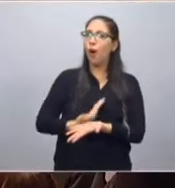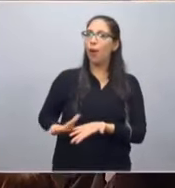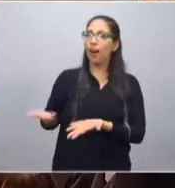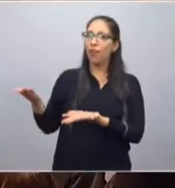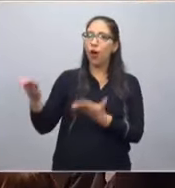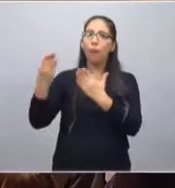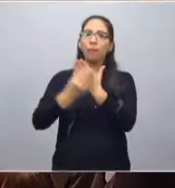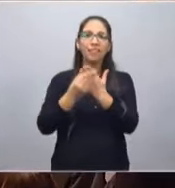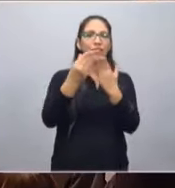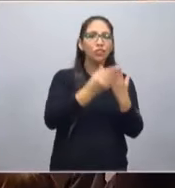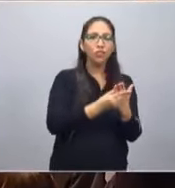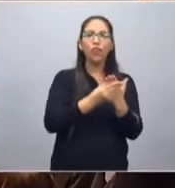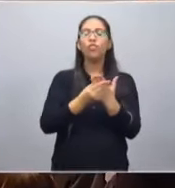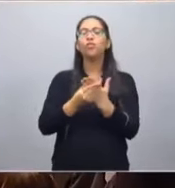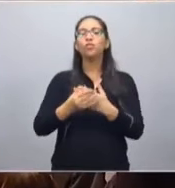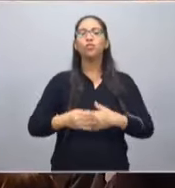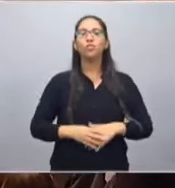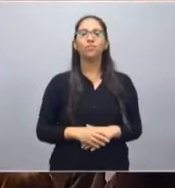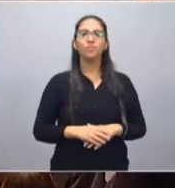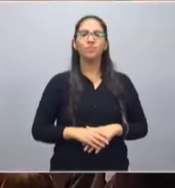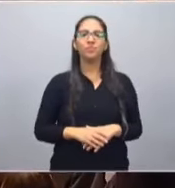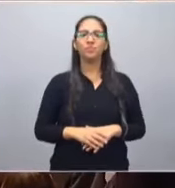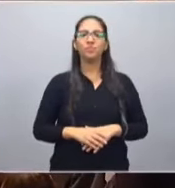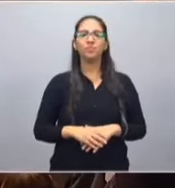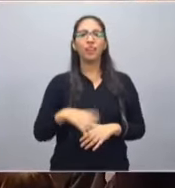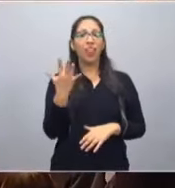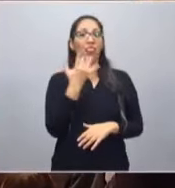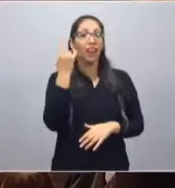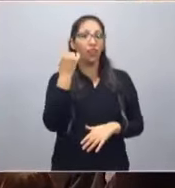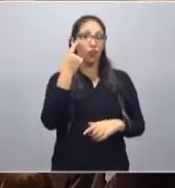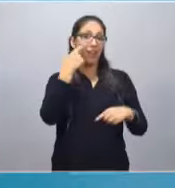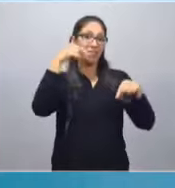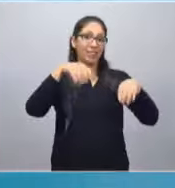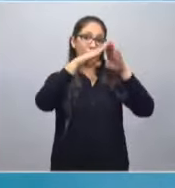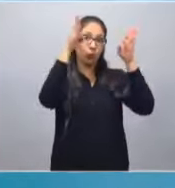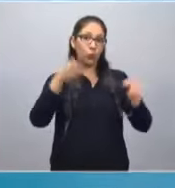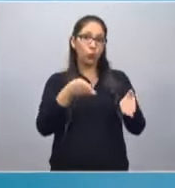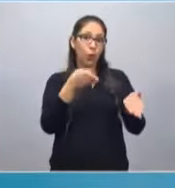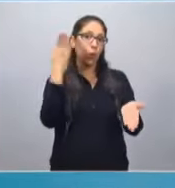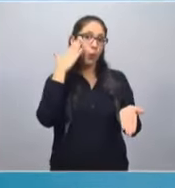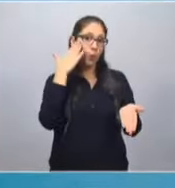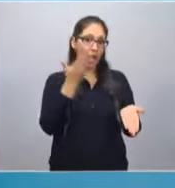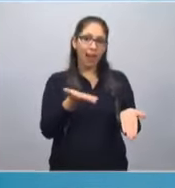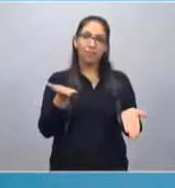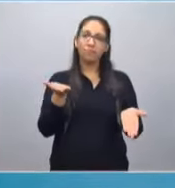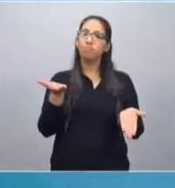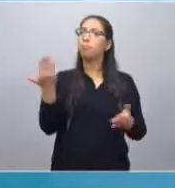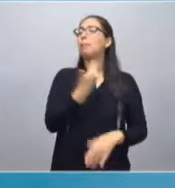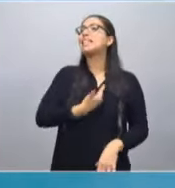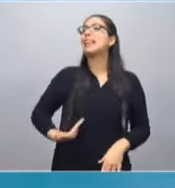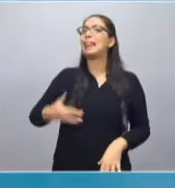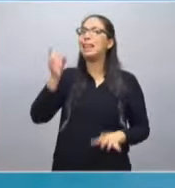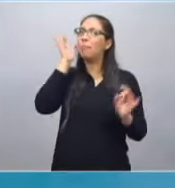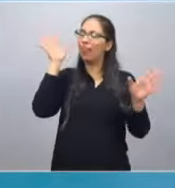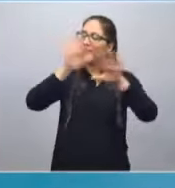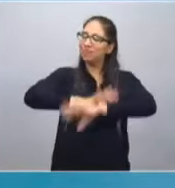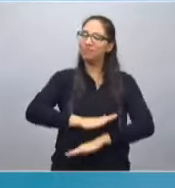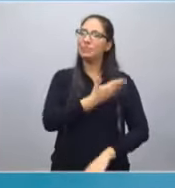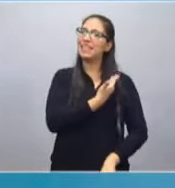ministro ministro Augusto ministro Andrés directora del instituto cultural presidenta Perdón